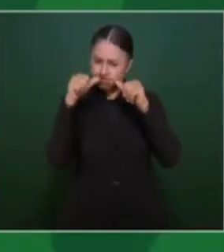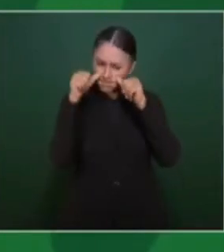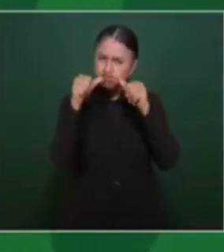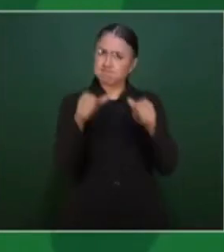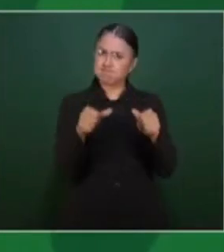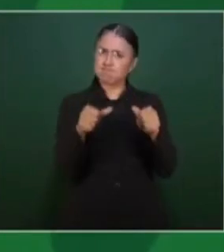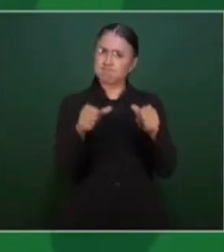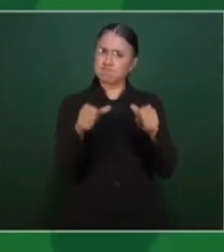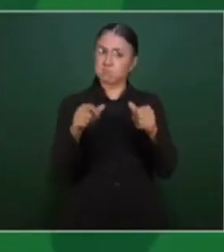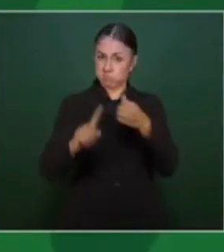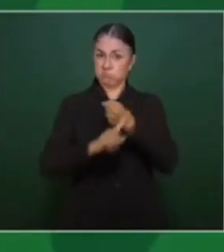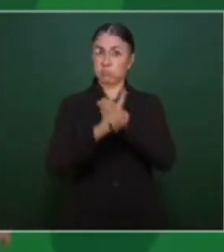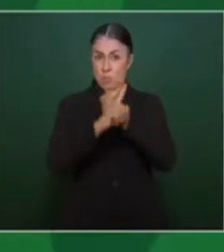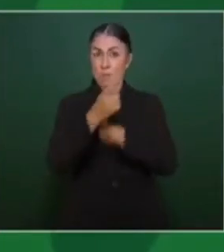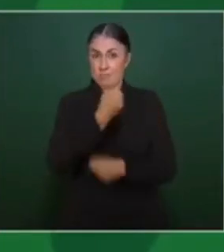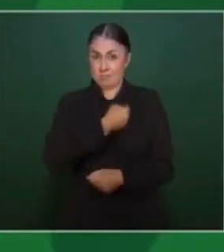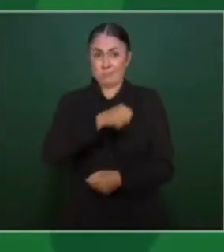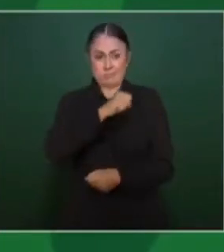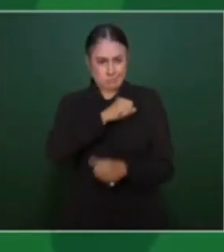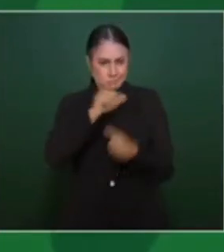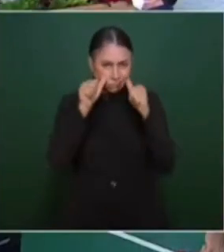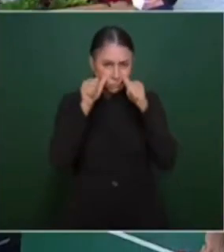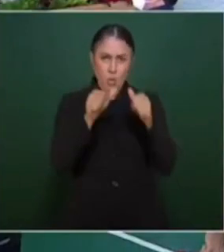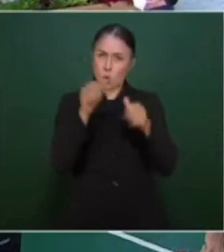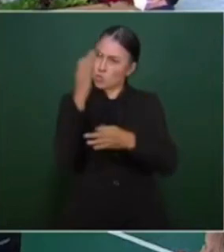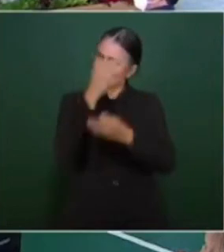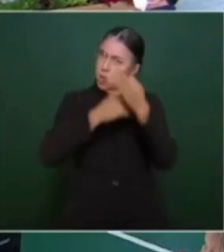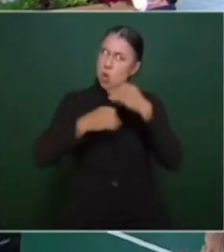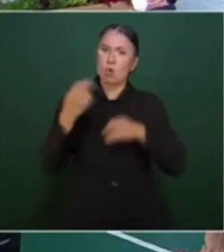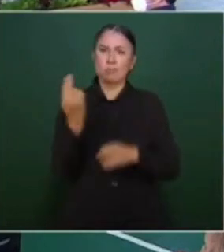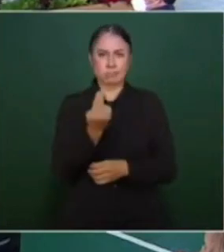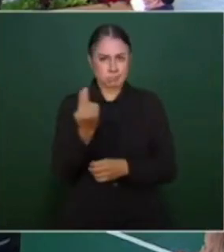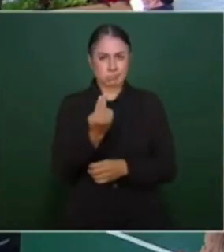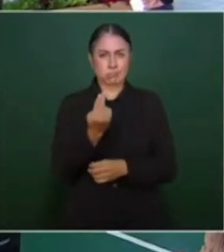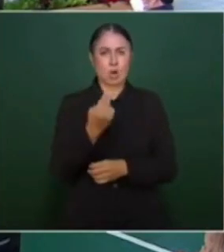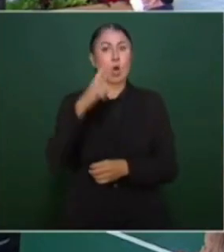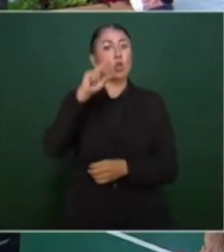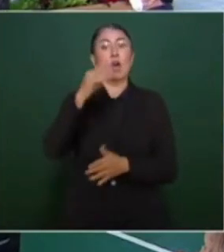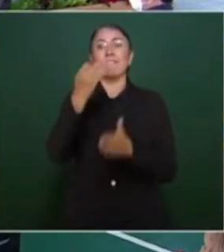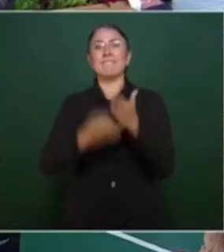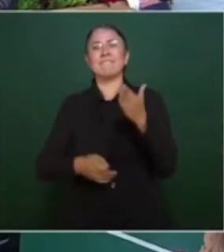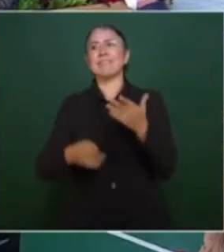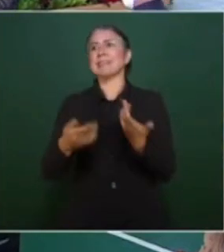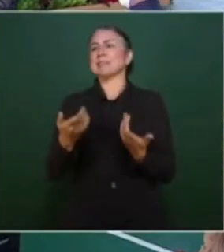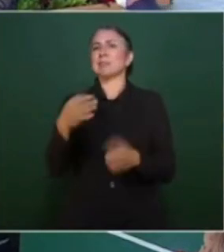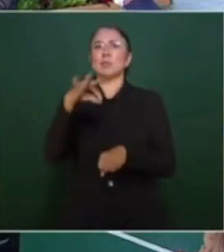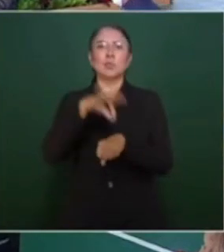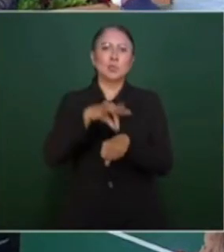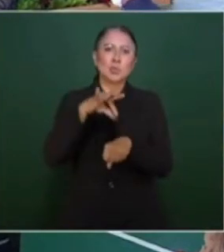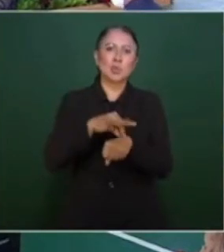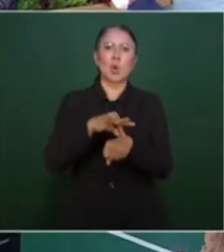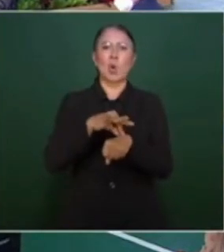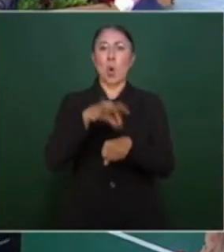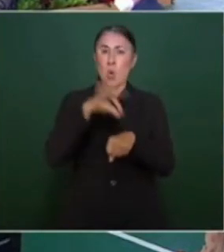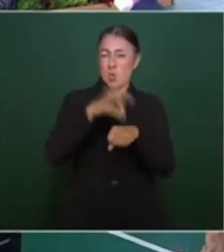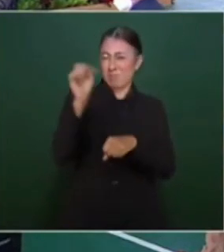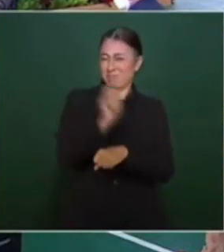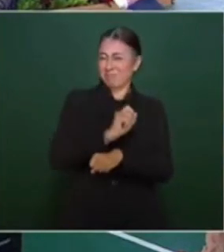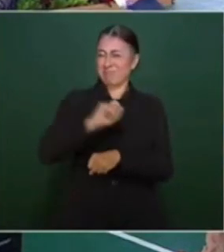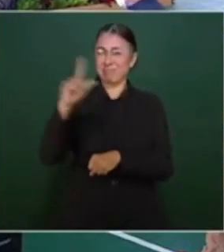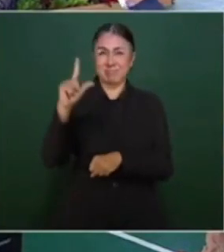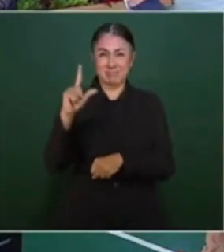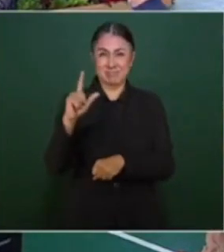atendamos el problema de salud, que no falten los médicos, los especialistas, que si